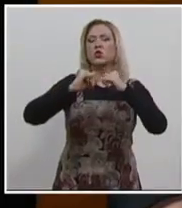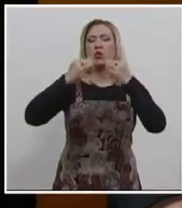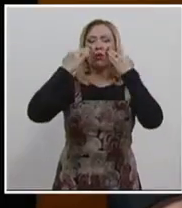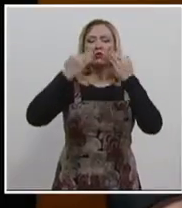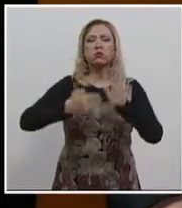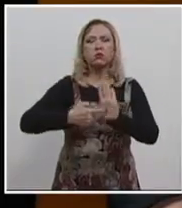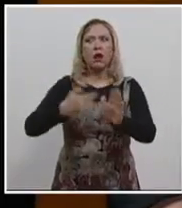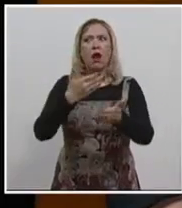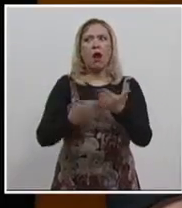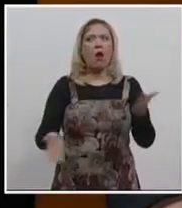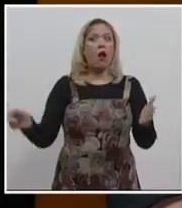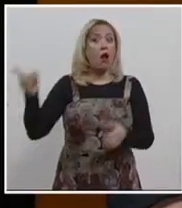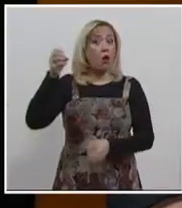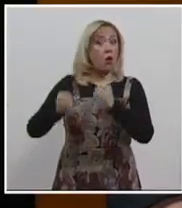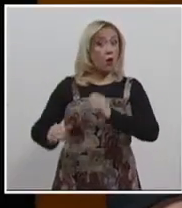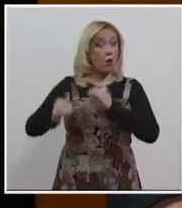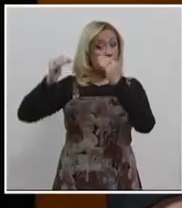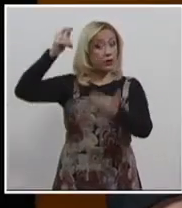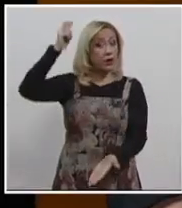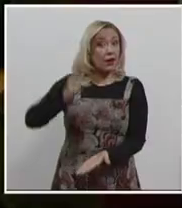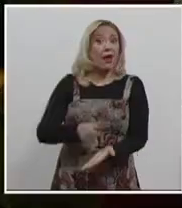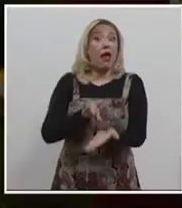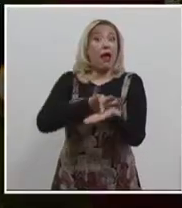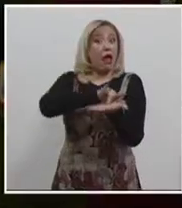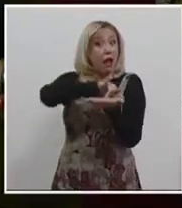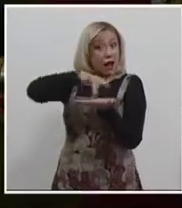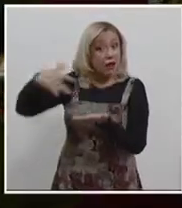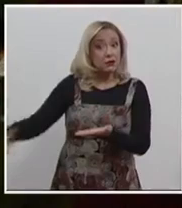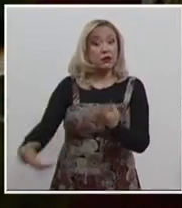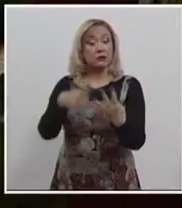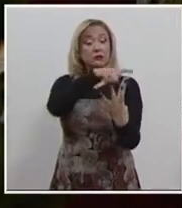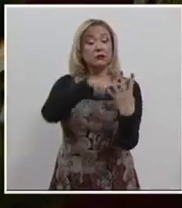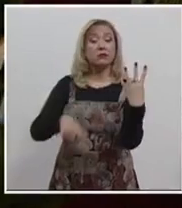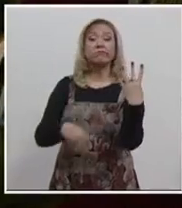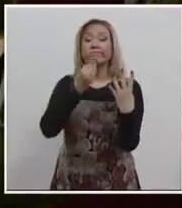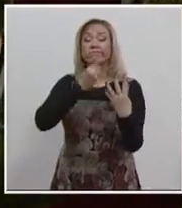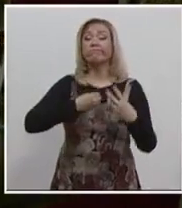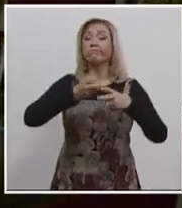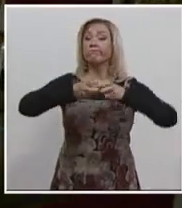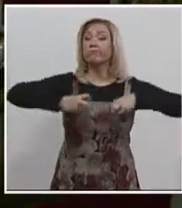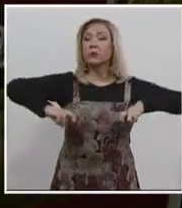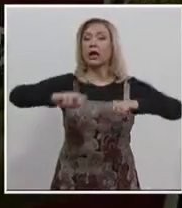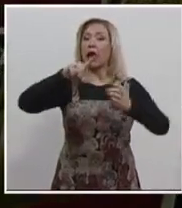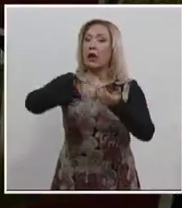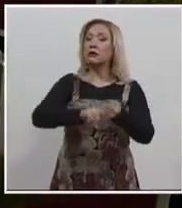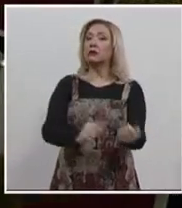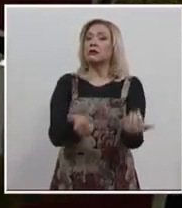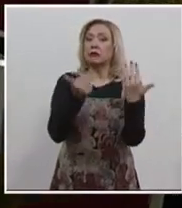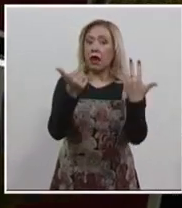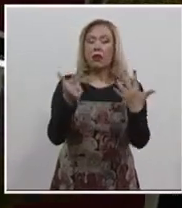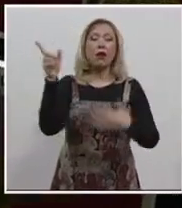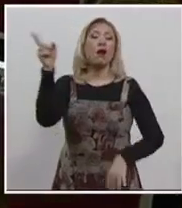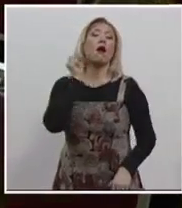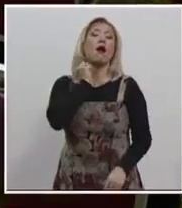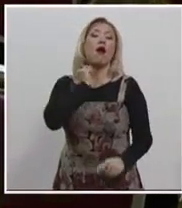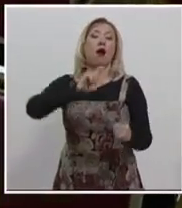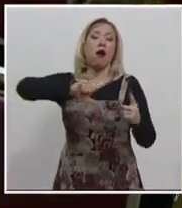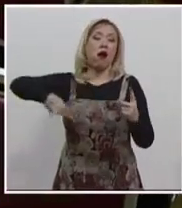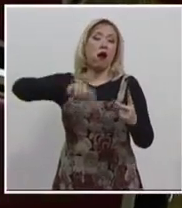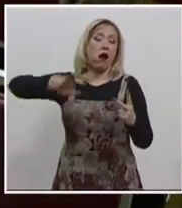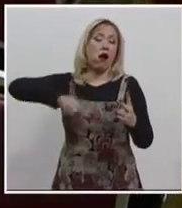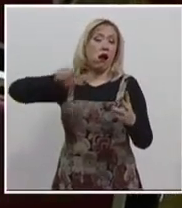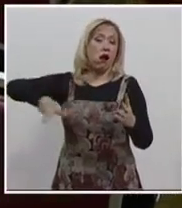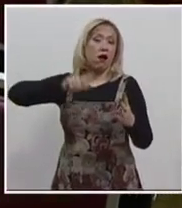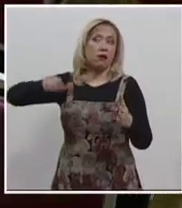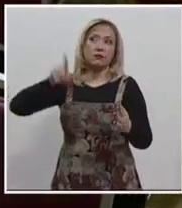comisionados, la orden que dio para que el Senado nombre a los comisionados faltantes y la posibilidad de destituir a quienes no cumplan